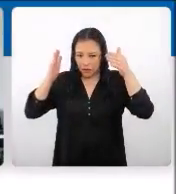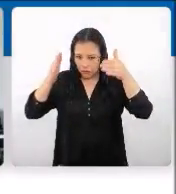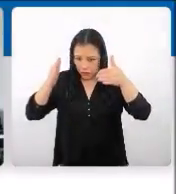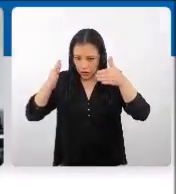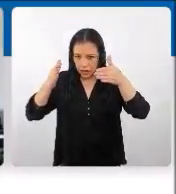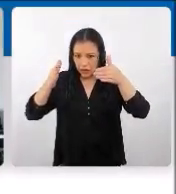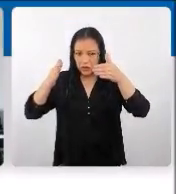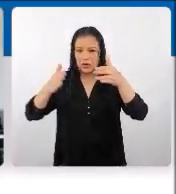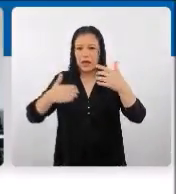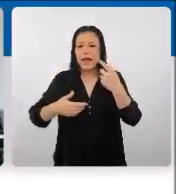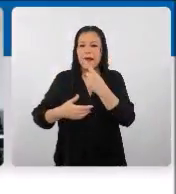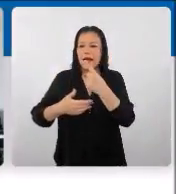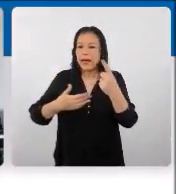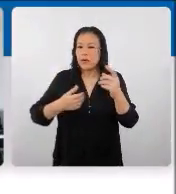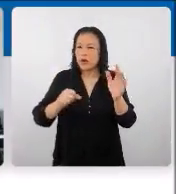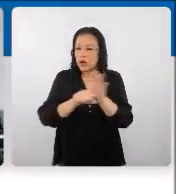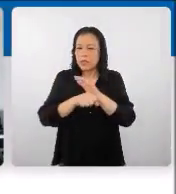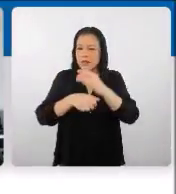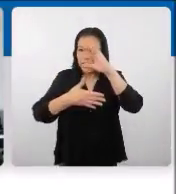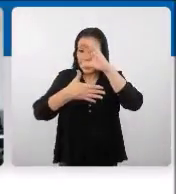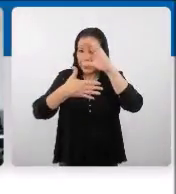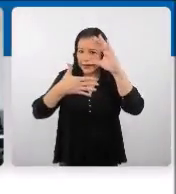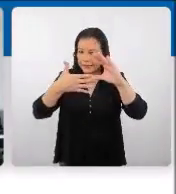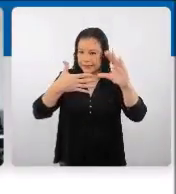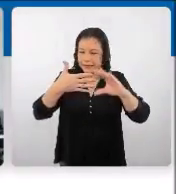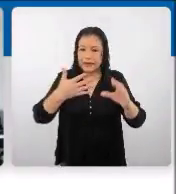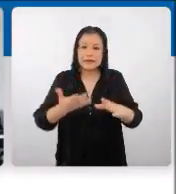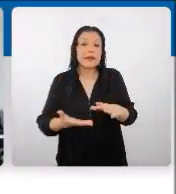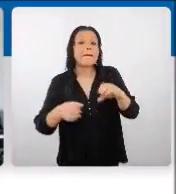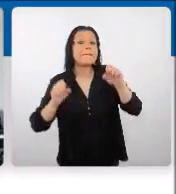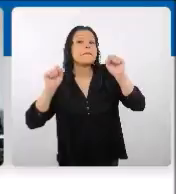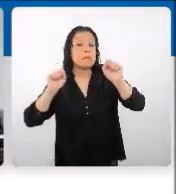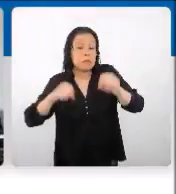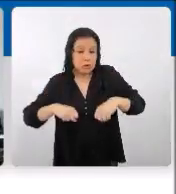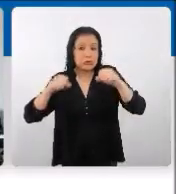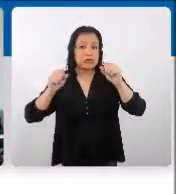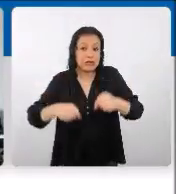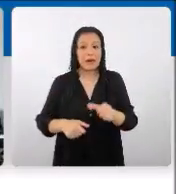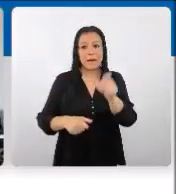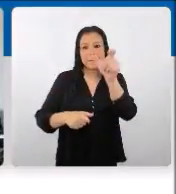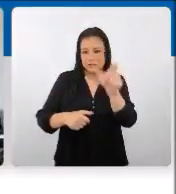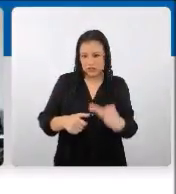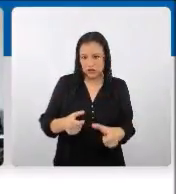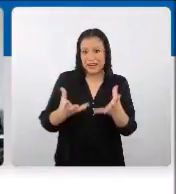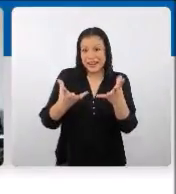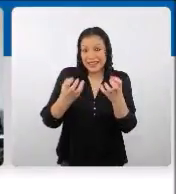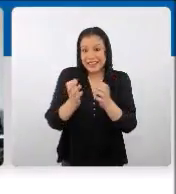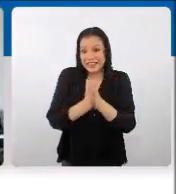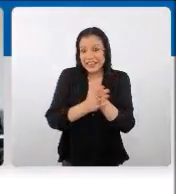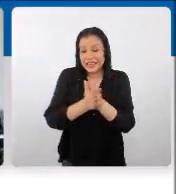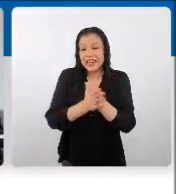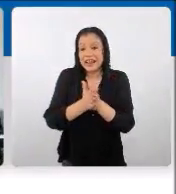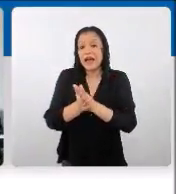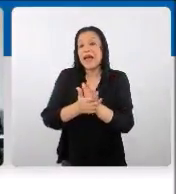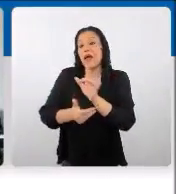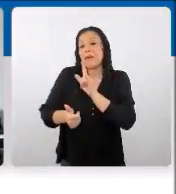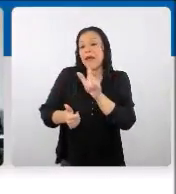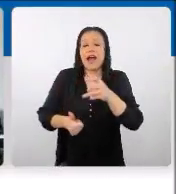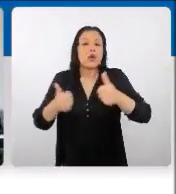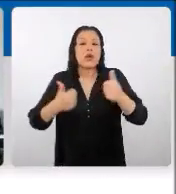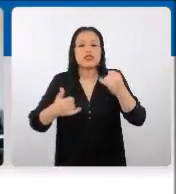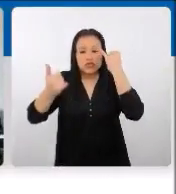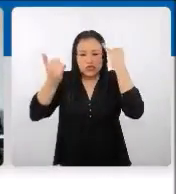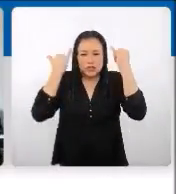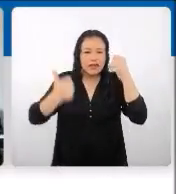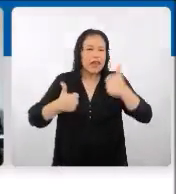las características de este potencial vacacionista. ¿Qué es lo que querría? ¿Cuáles son sus motivaciones? ¿Qué